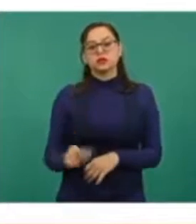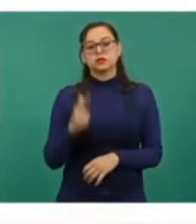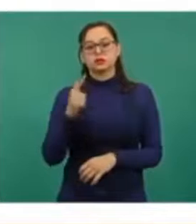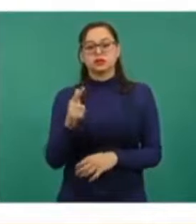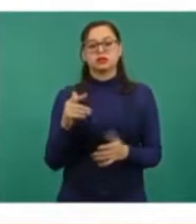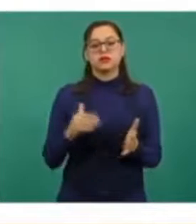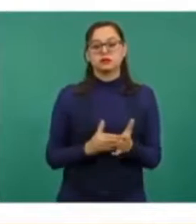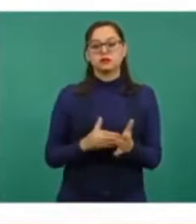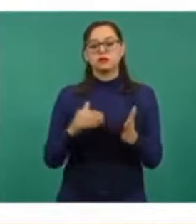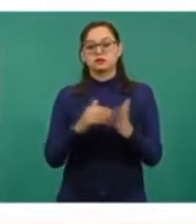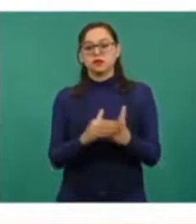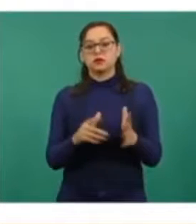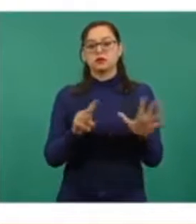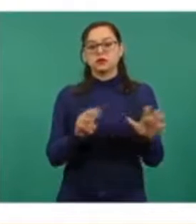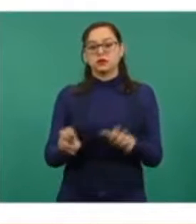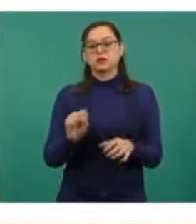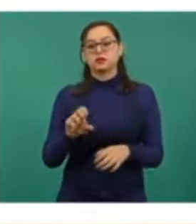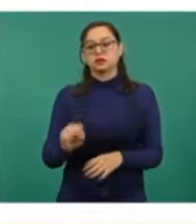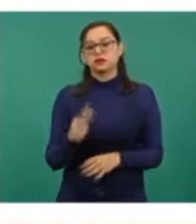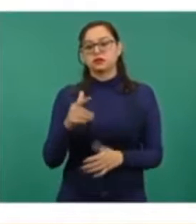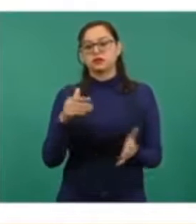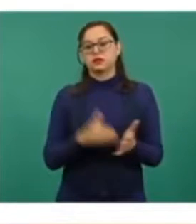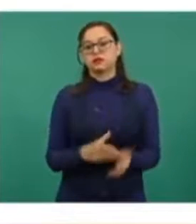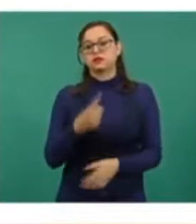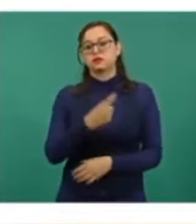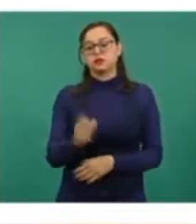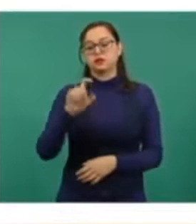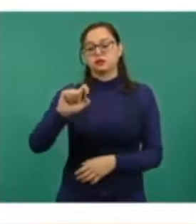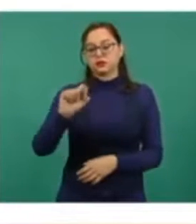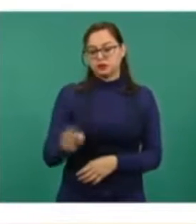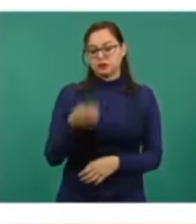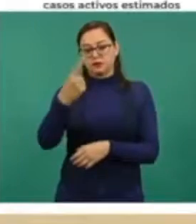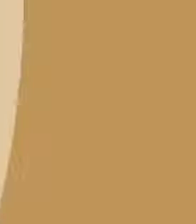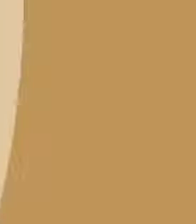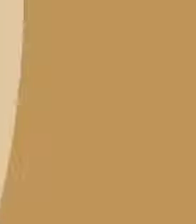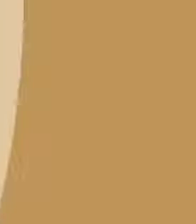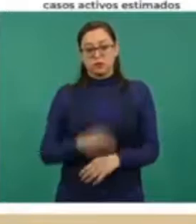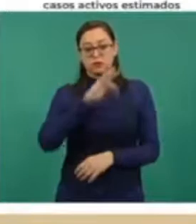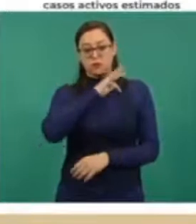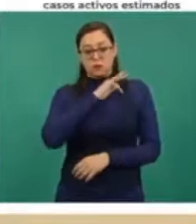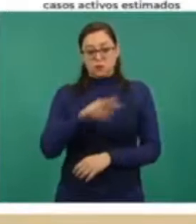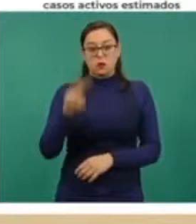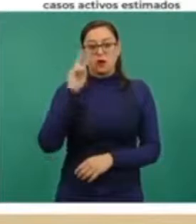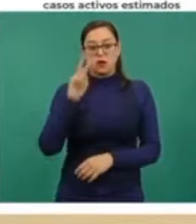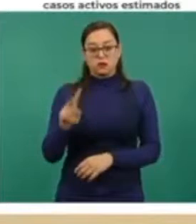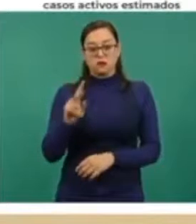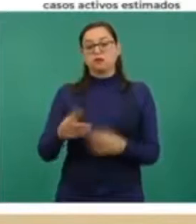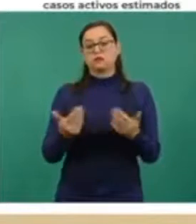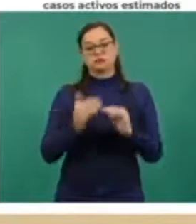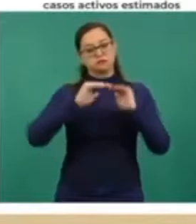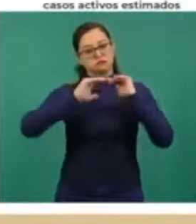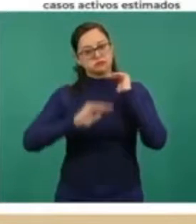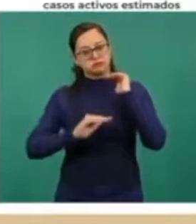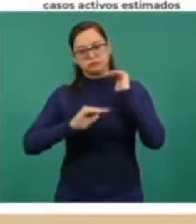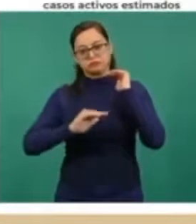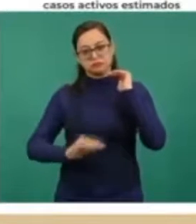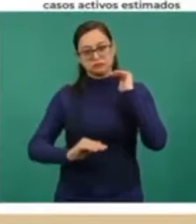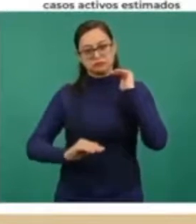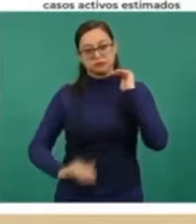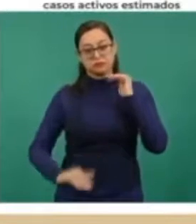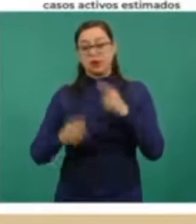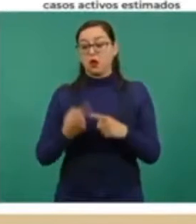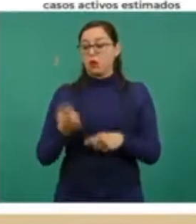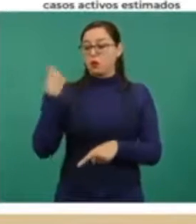787.367.123 piezas a las 14 instituciones que se anotan en la tabla. En esta semana tenemos una reducción